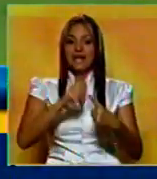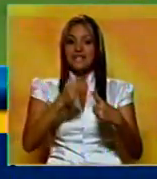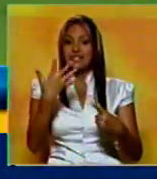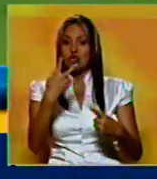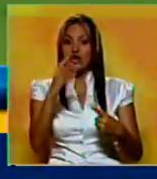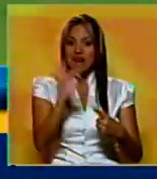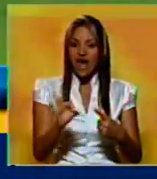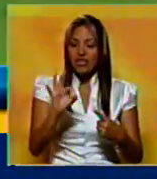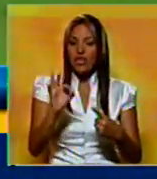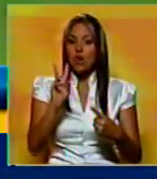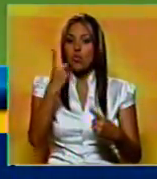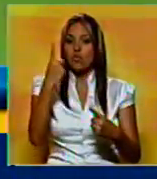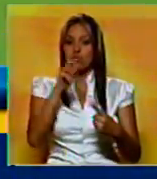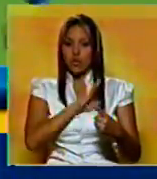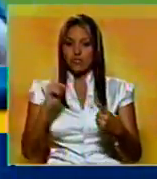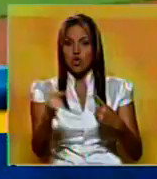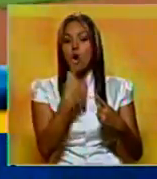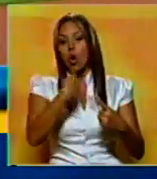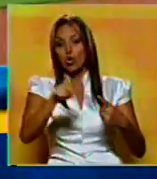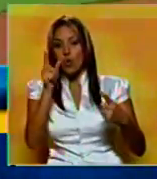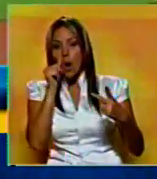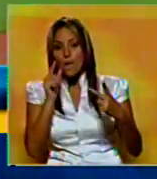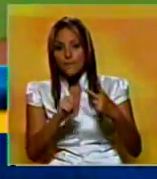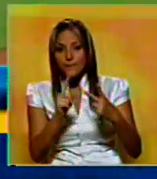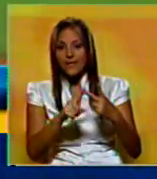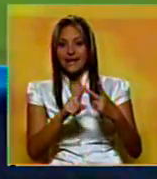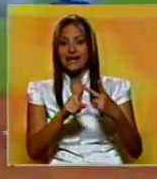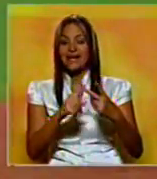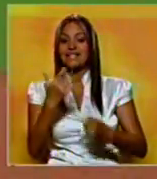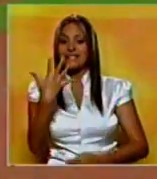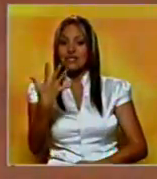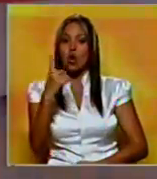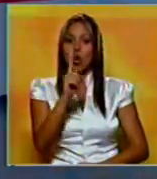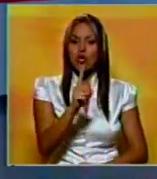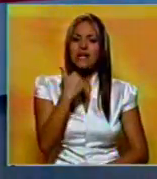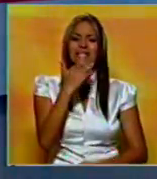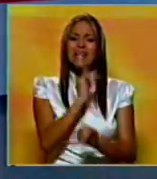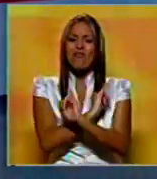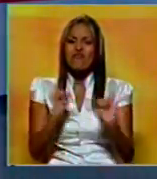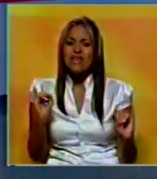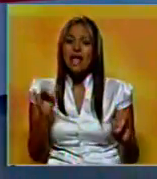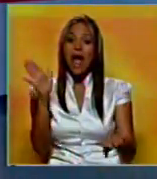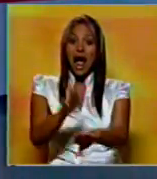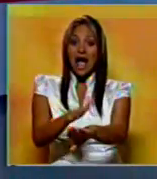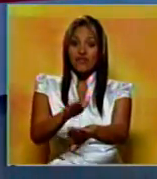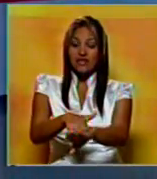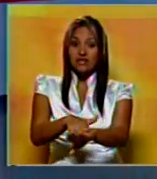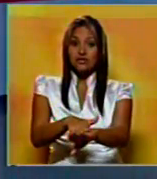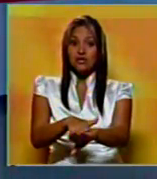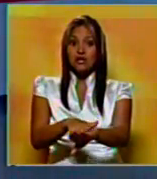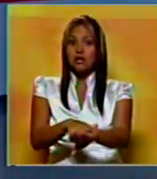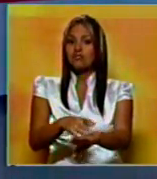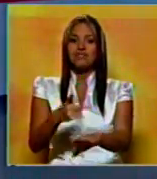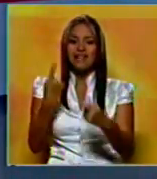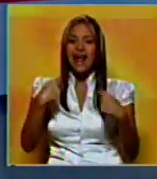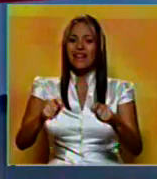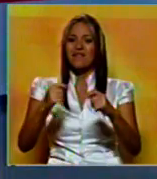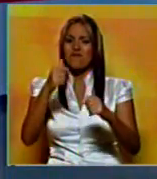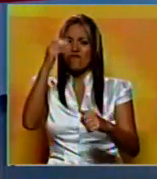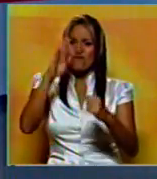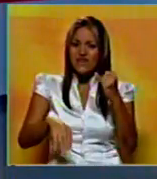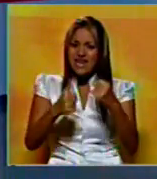una anotada y por los Astros José Altuve ligó de 5-1. Ya para cerrar, sepan que el boriqueño José Meléndez no pudo avanzar a la final de